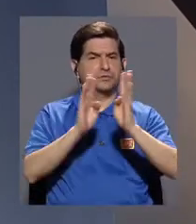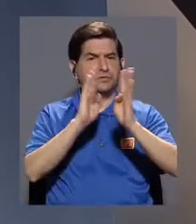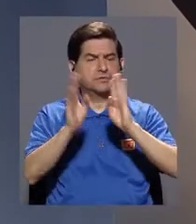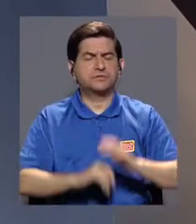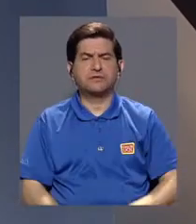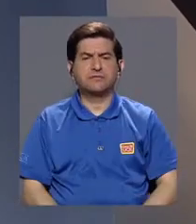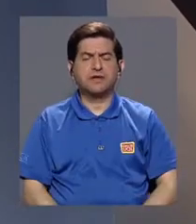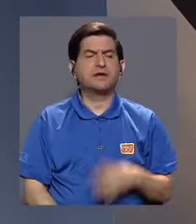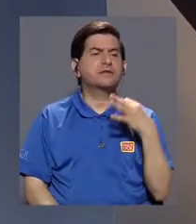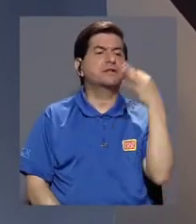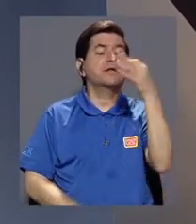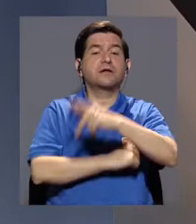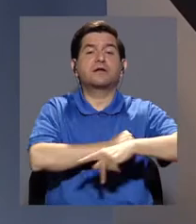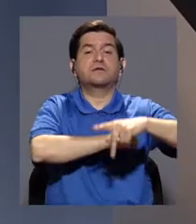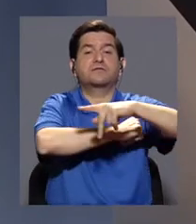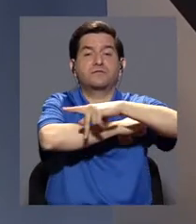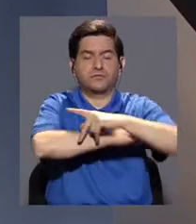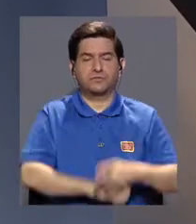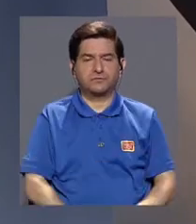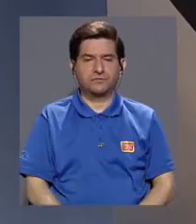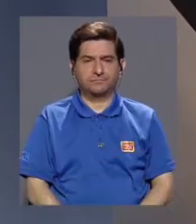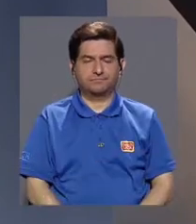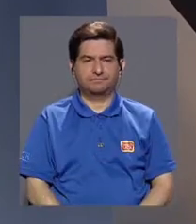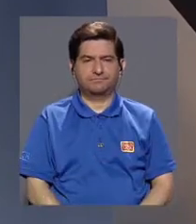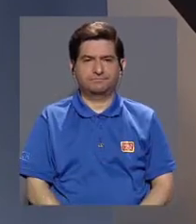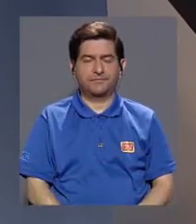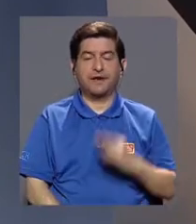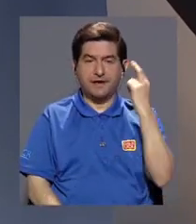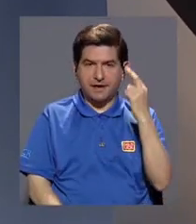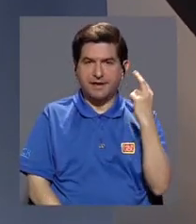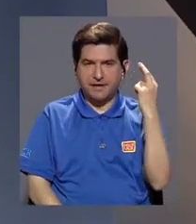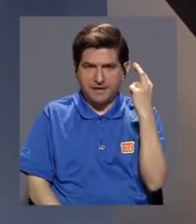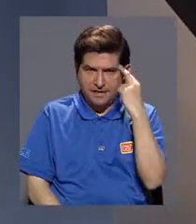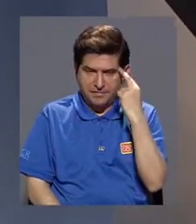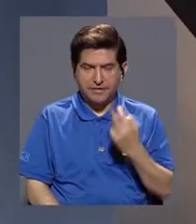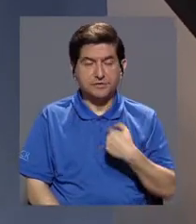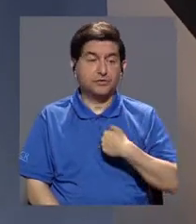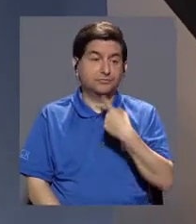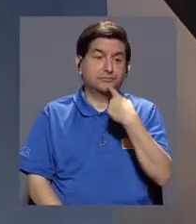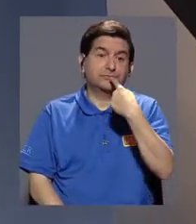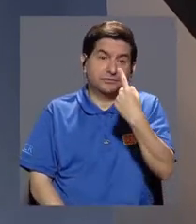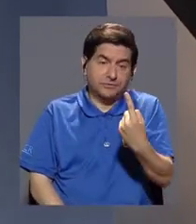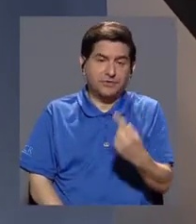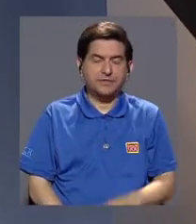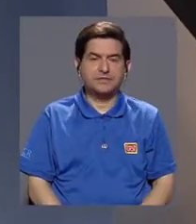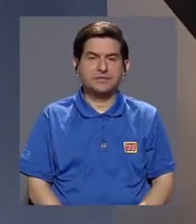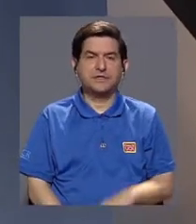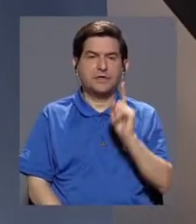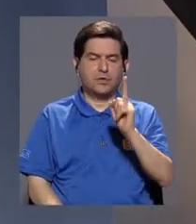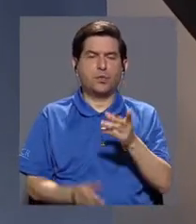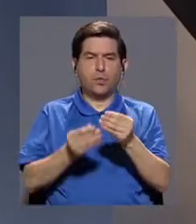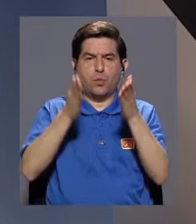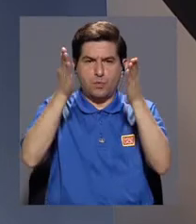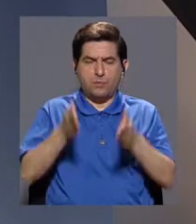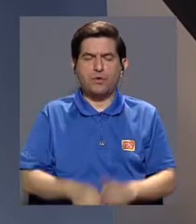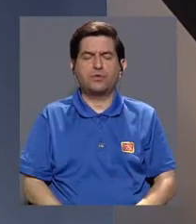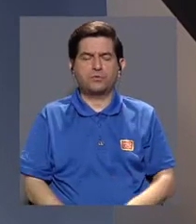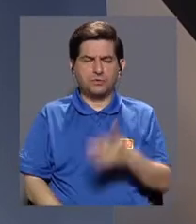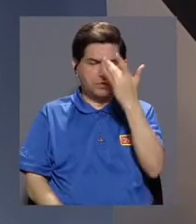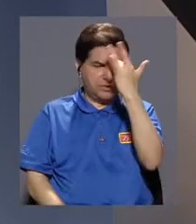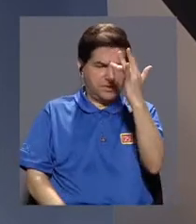el porvenir de este país. Casualmente con un, digo yo, productor intelectual